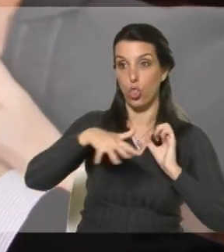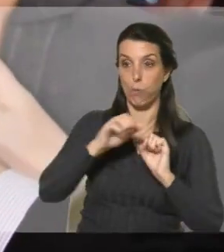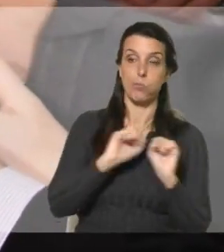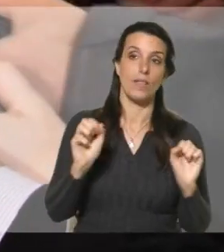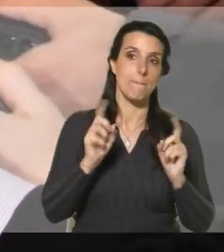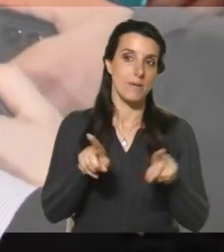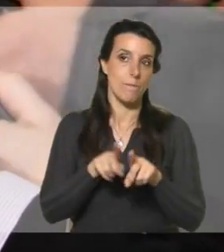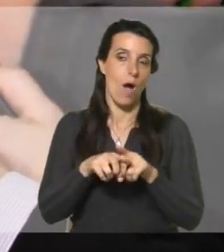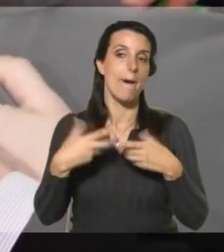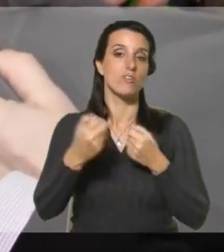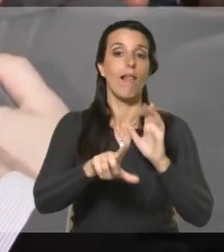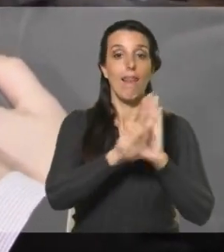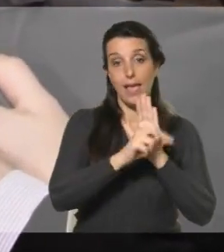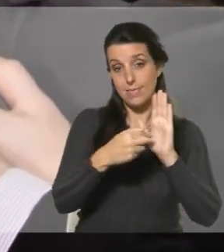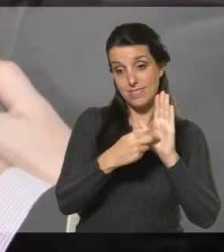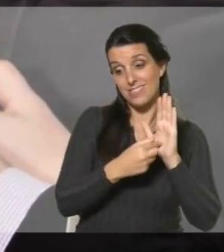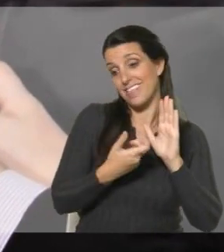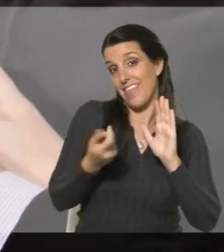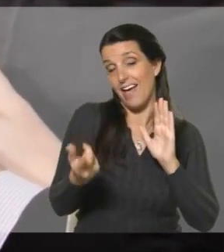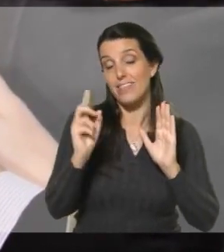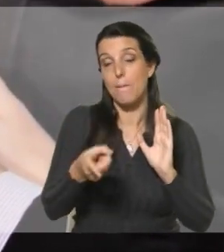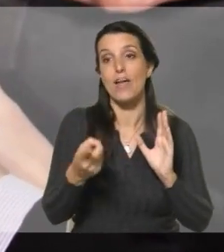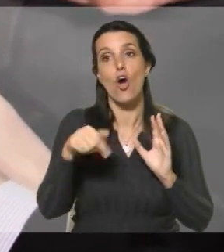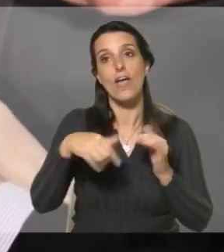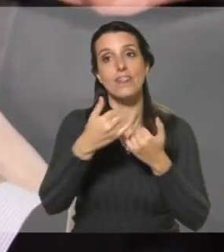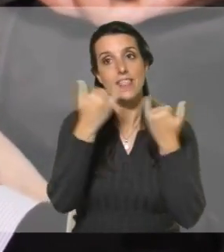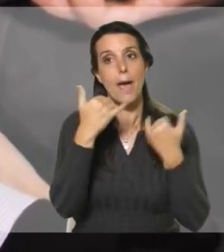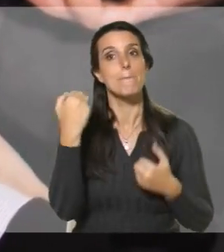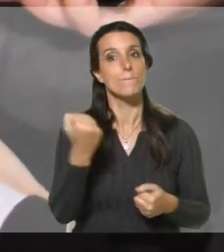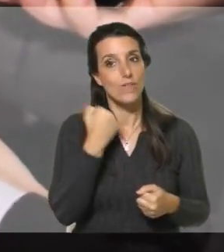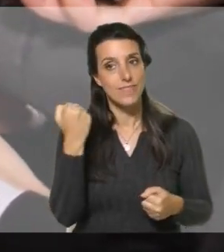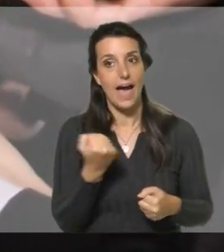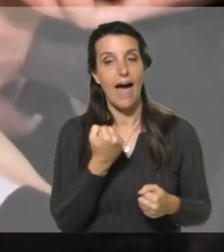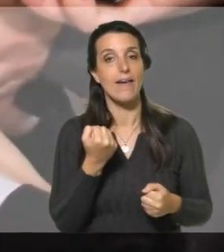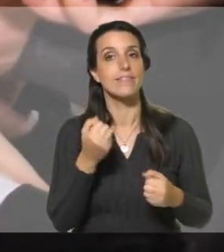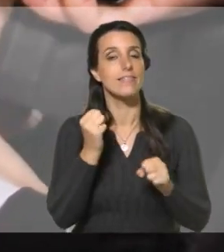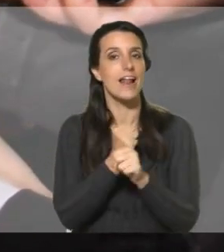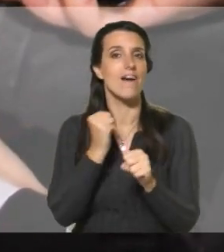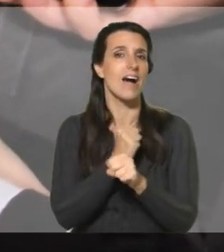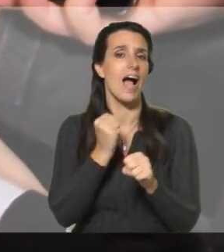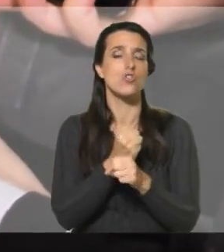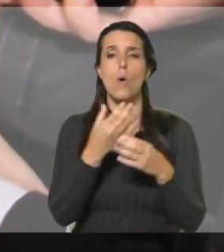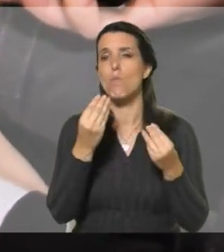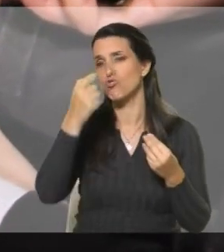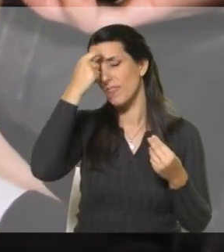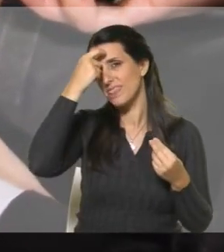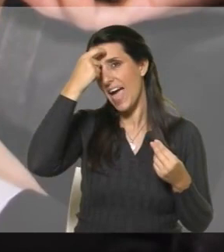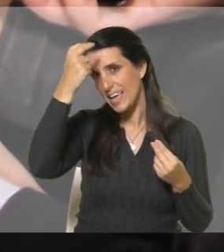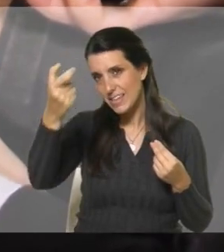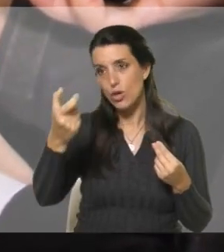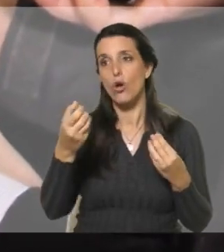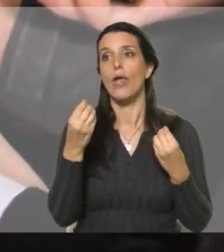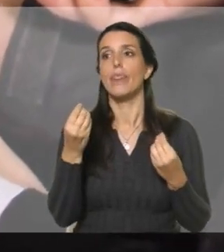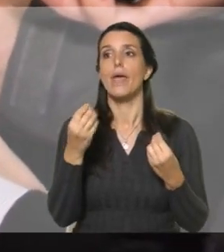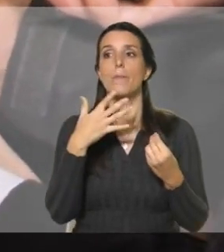política pública que se está transitando. Así que para nosotros hoy es un día muy importante, han trabajado muchos técnicos tanto